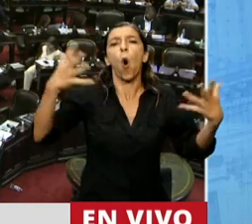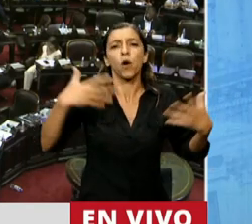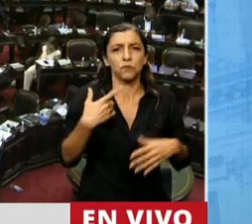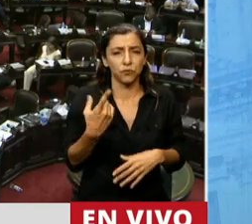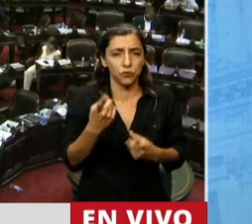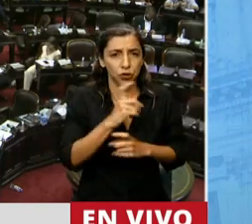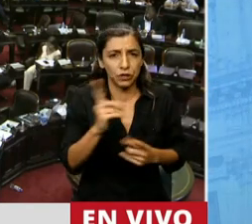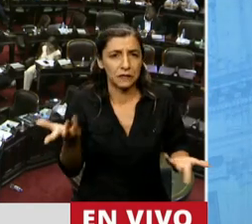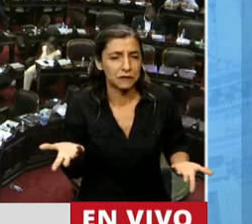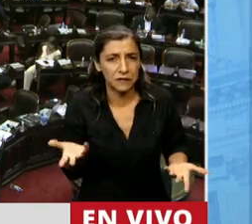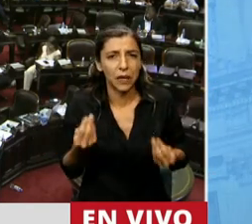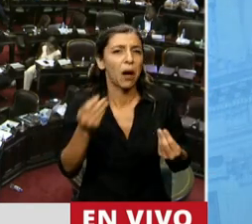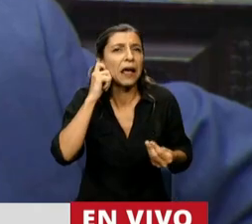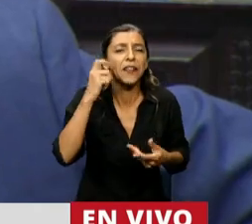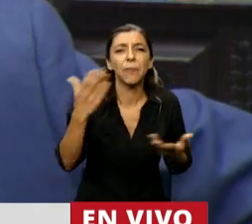él